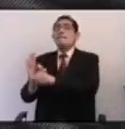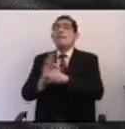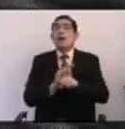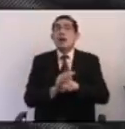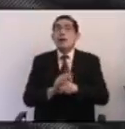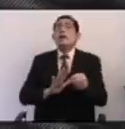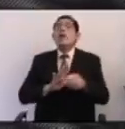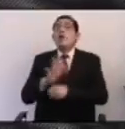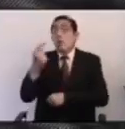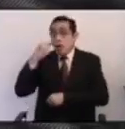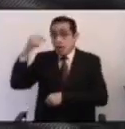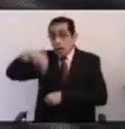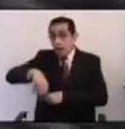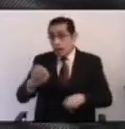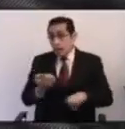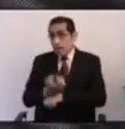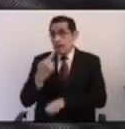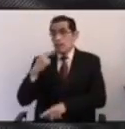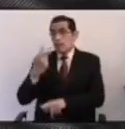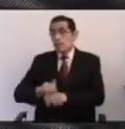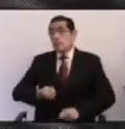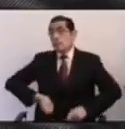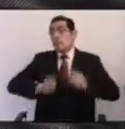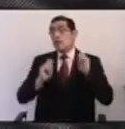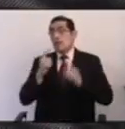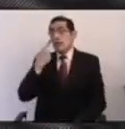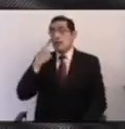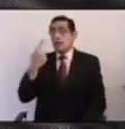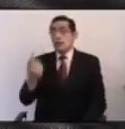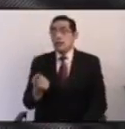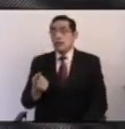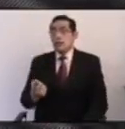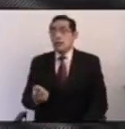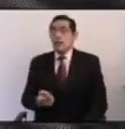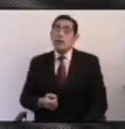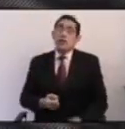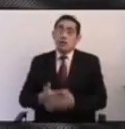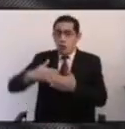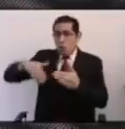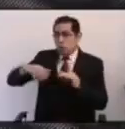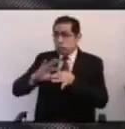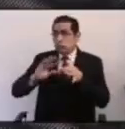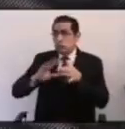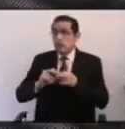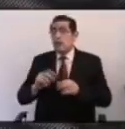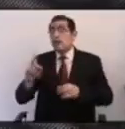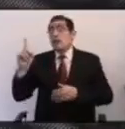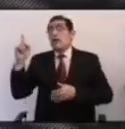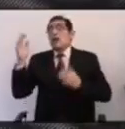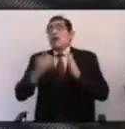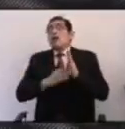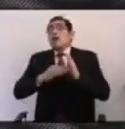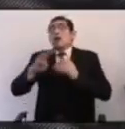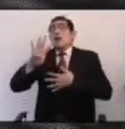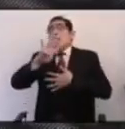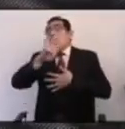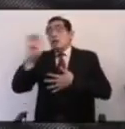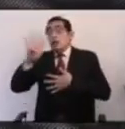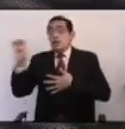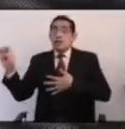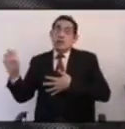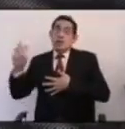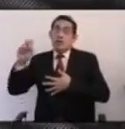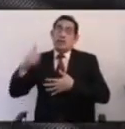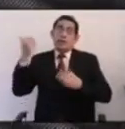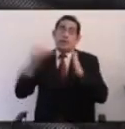Estado, además de asumir esta responsabilidad? Además de la contraprestación que ya se mencionó de 1.486 millones, pagamos mes